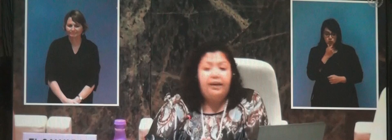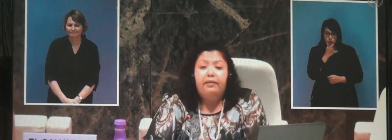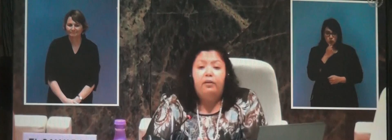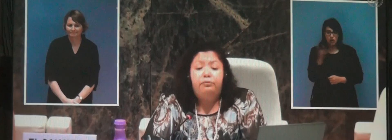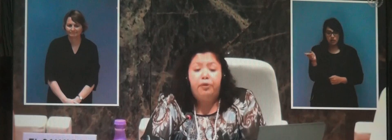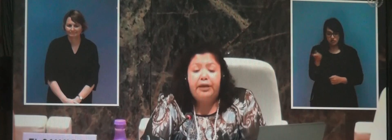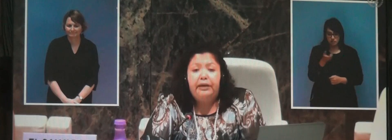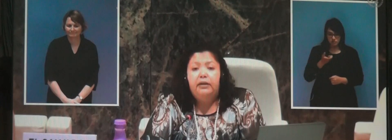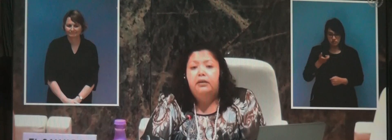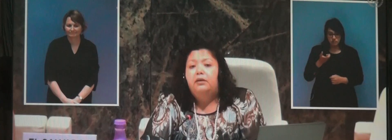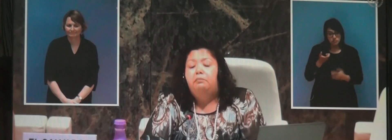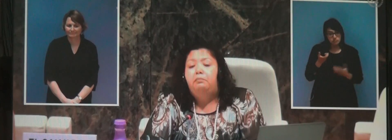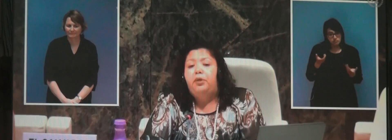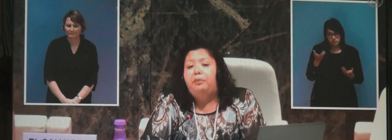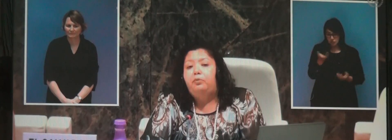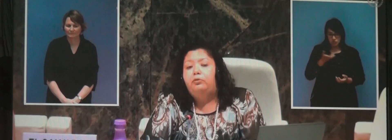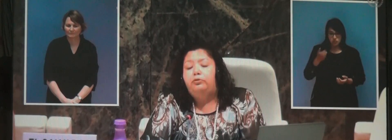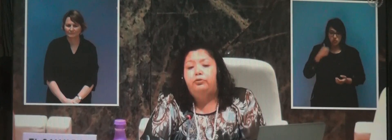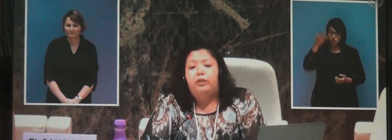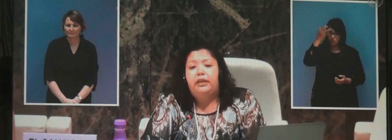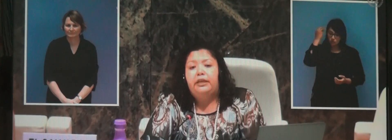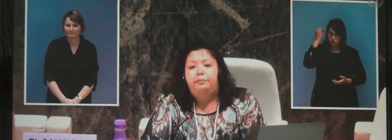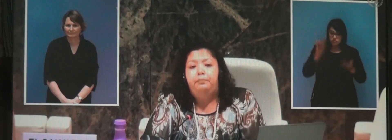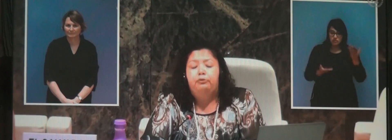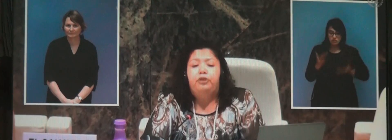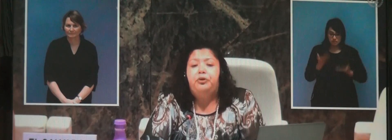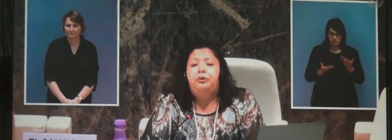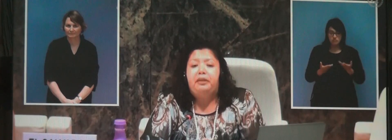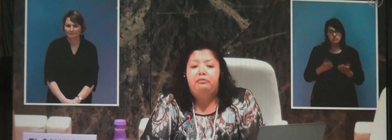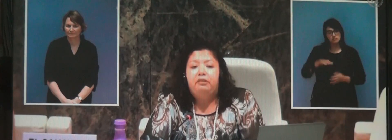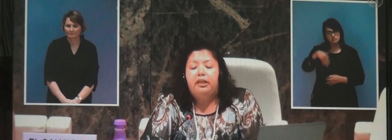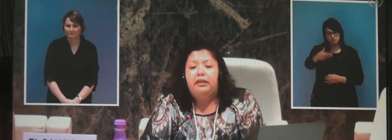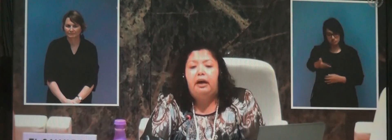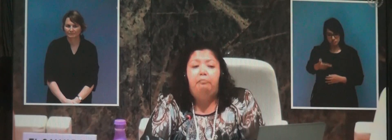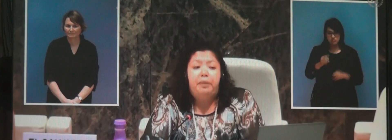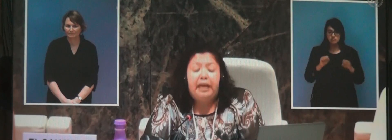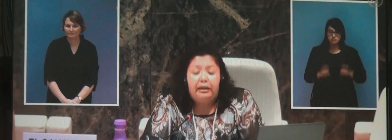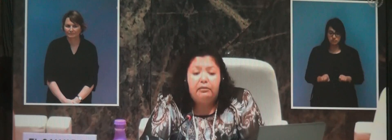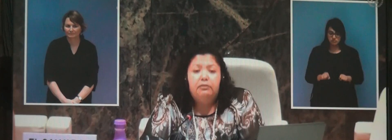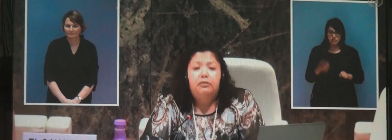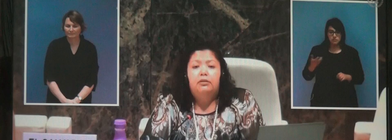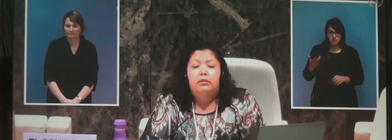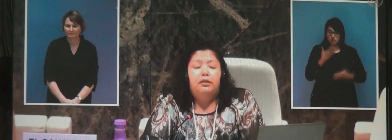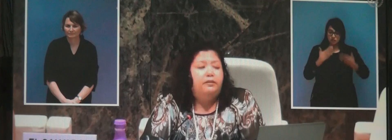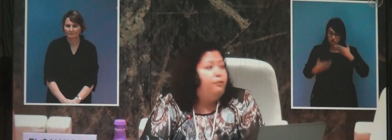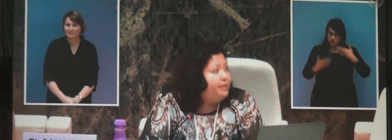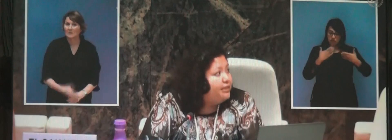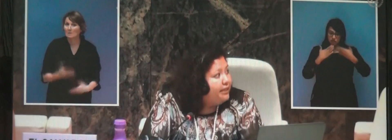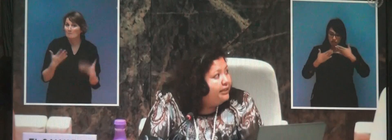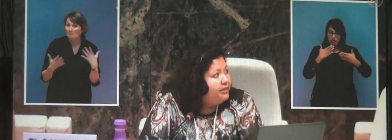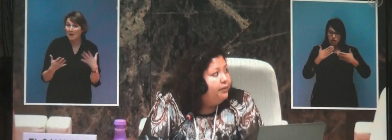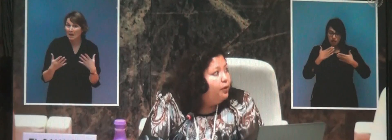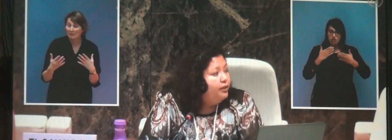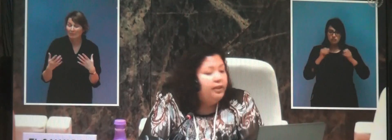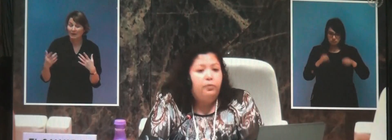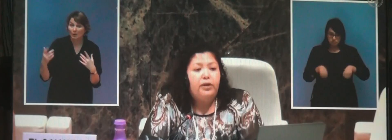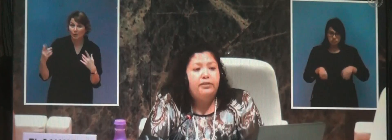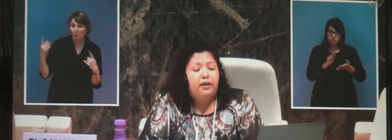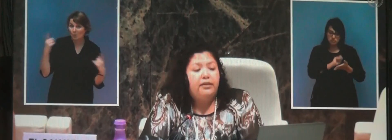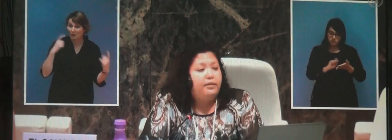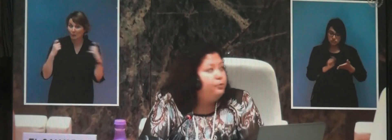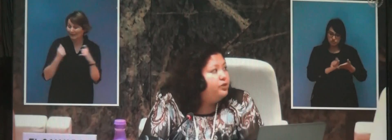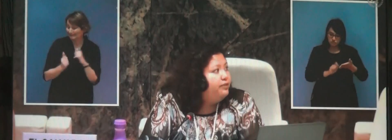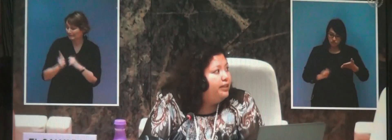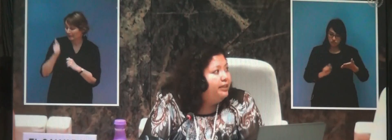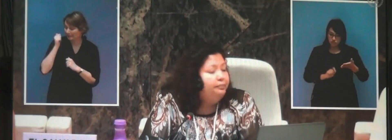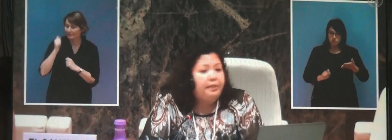nos ha quedado fuera, podemos posteriormente ampliar de forma escrita. Sabemos que tenemos